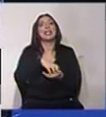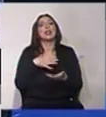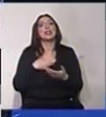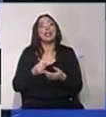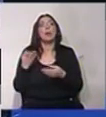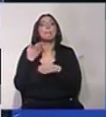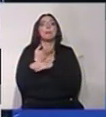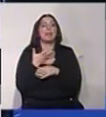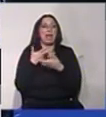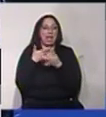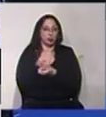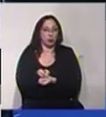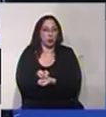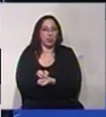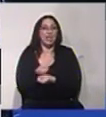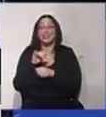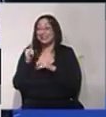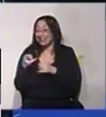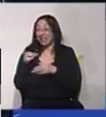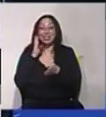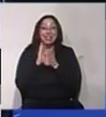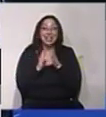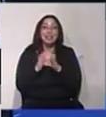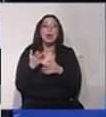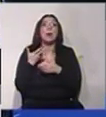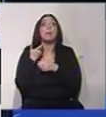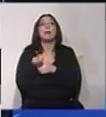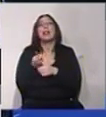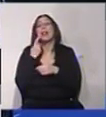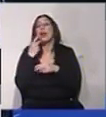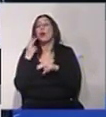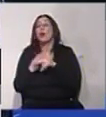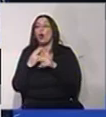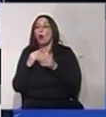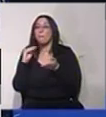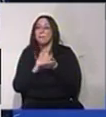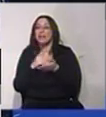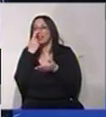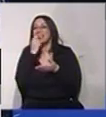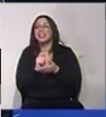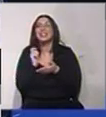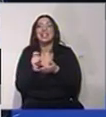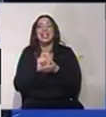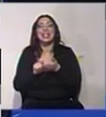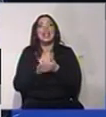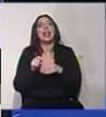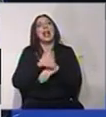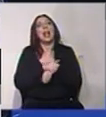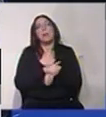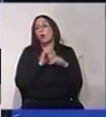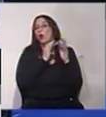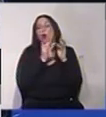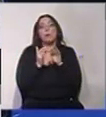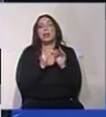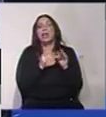ayuda. Si estuviera ya en tratamiento, pedir los datos del terapeuta que lo claro. está tratando y el amigo comunicarse, no